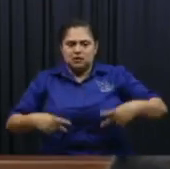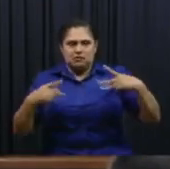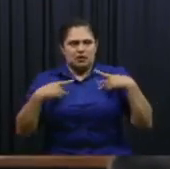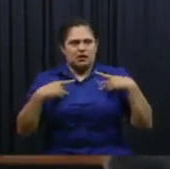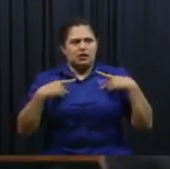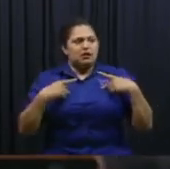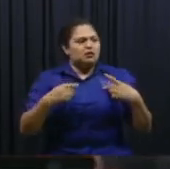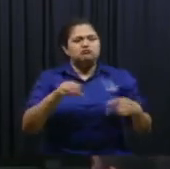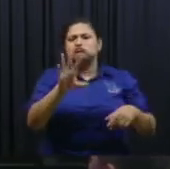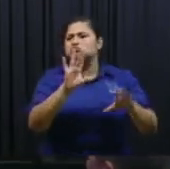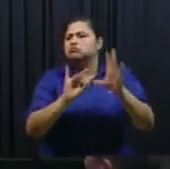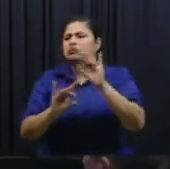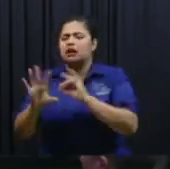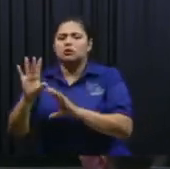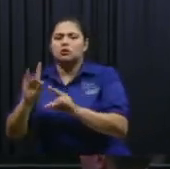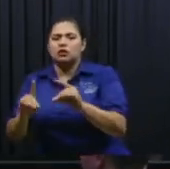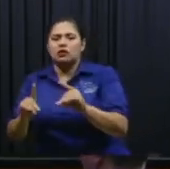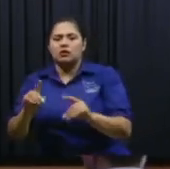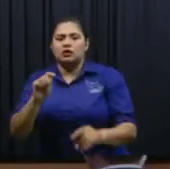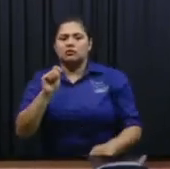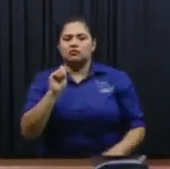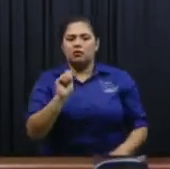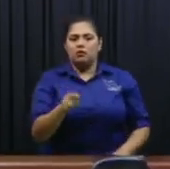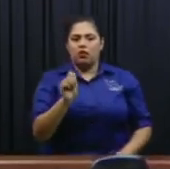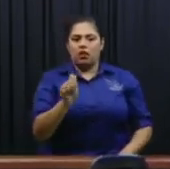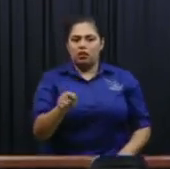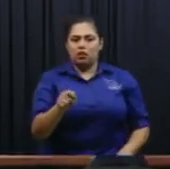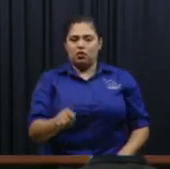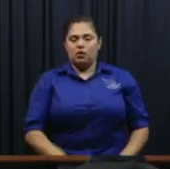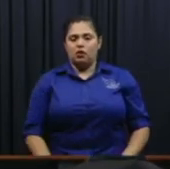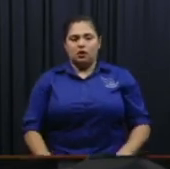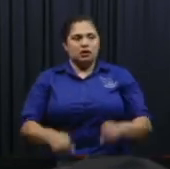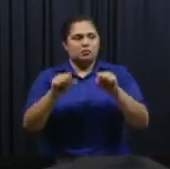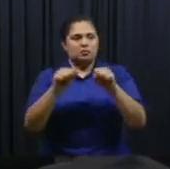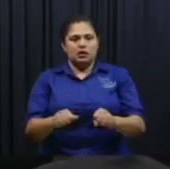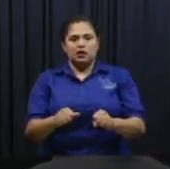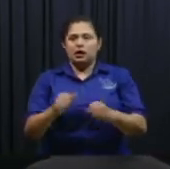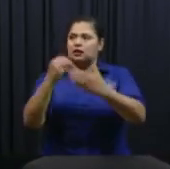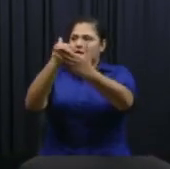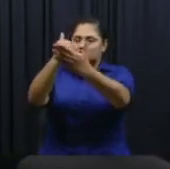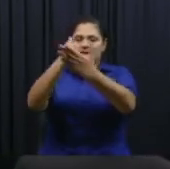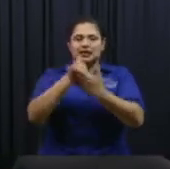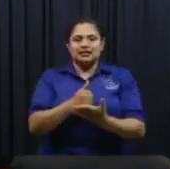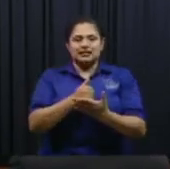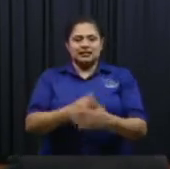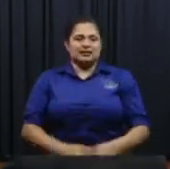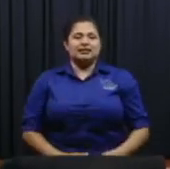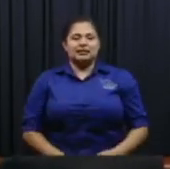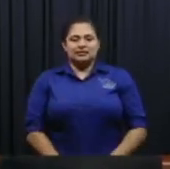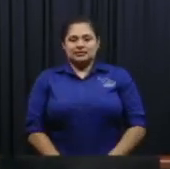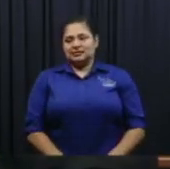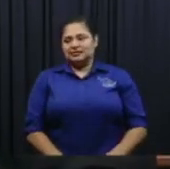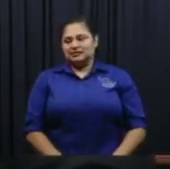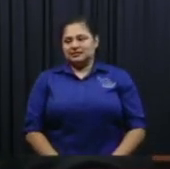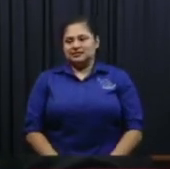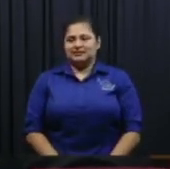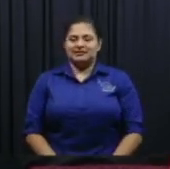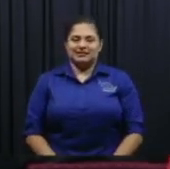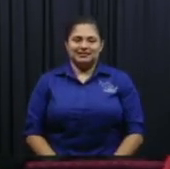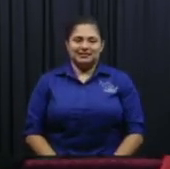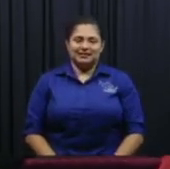Cómo se diría El querer tenemos algún loyer no layer sino que